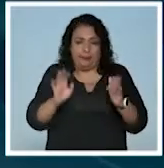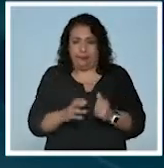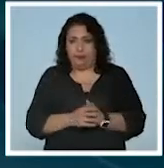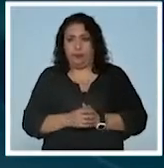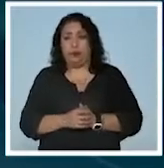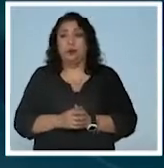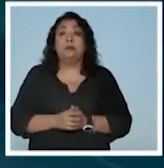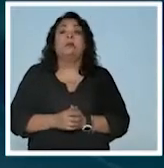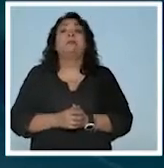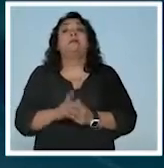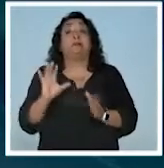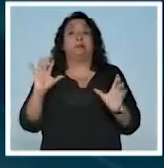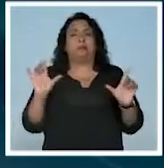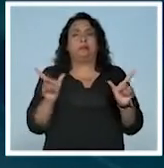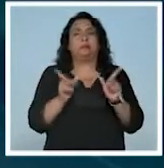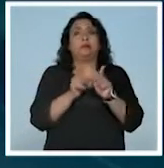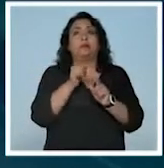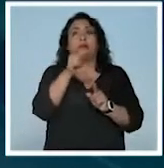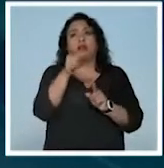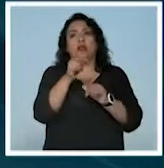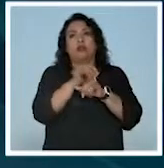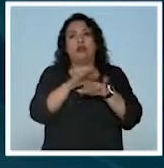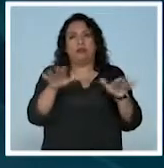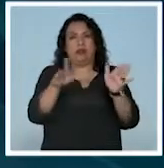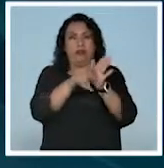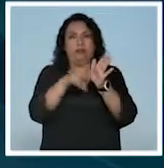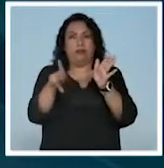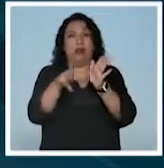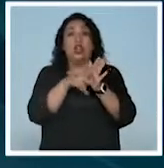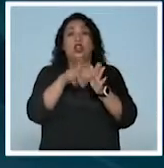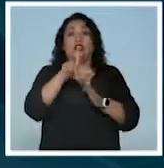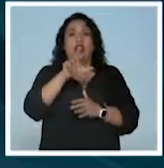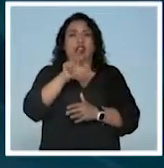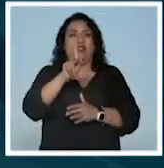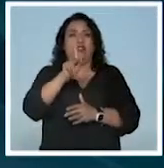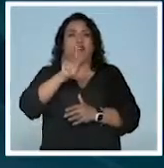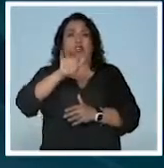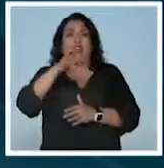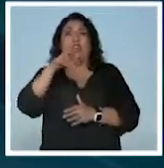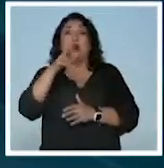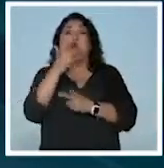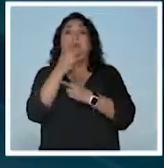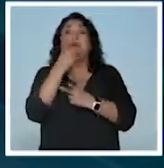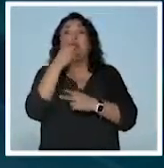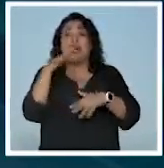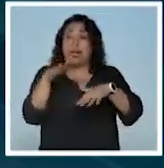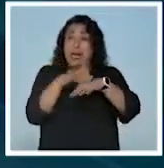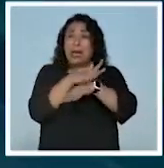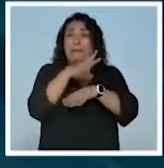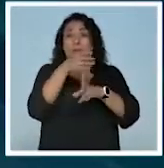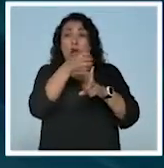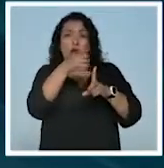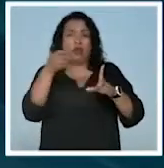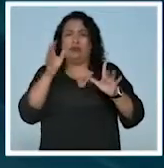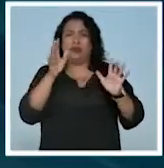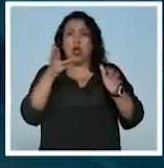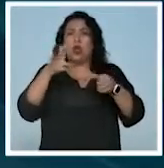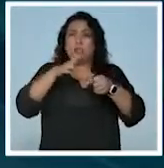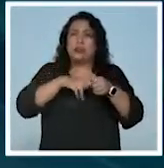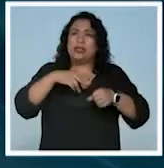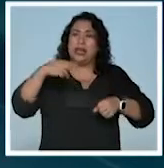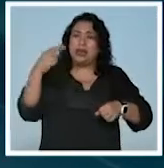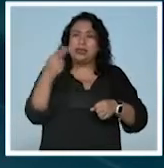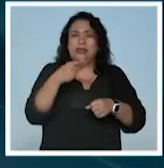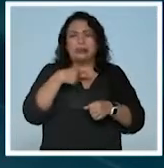ejemplo. En resumen, el reporte de Le Figaro concluye que más que otra reforma estructural, el hospital necesita